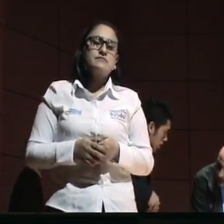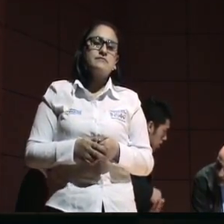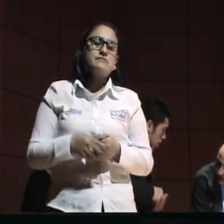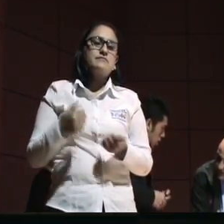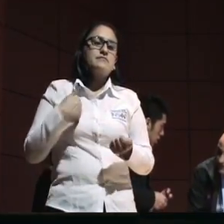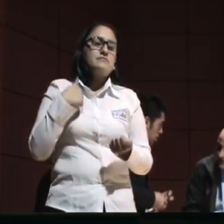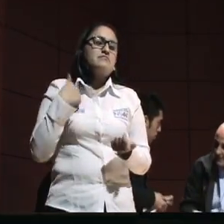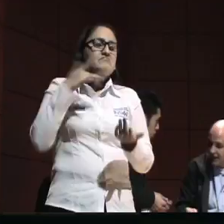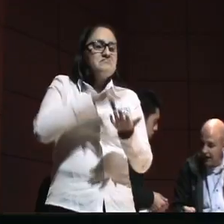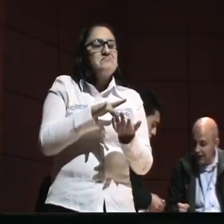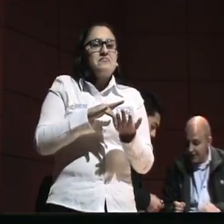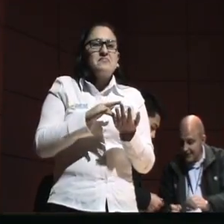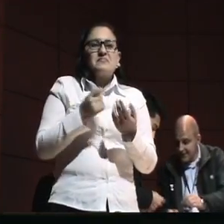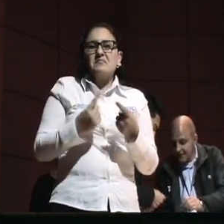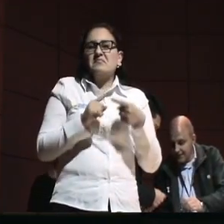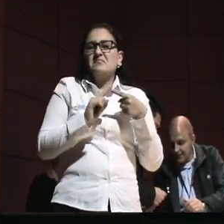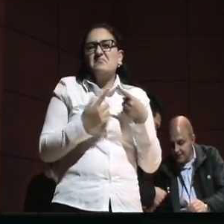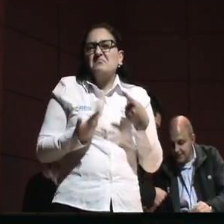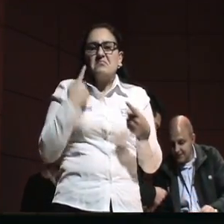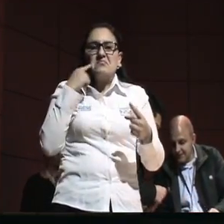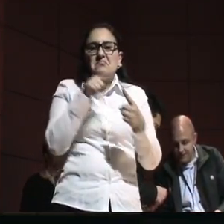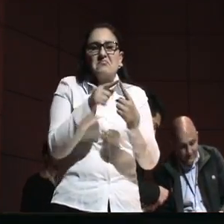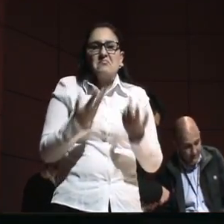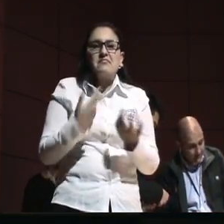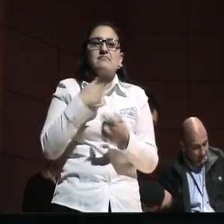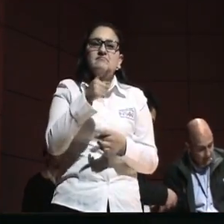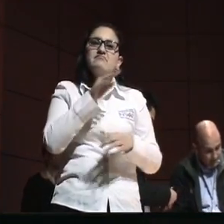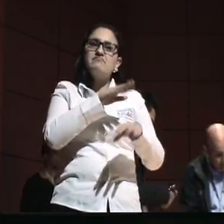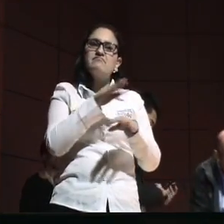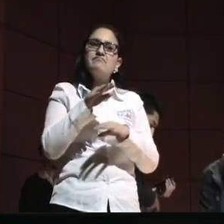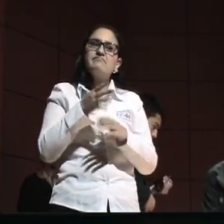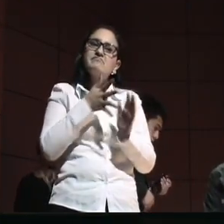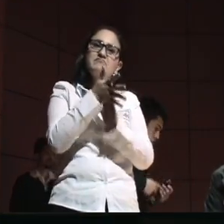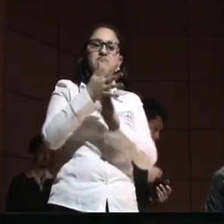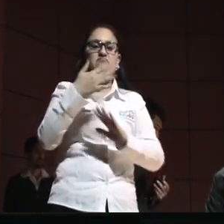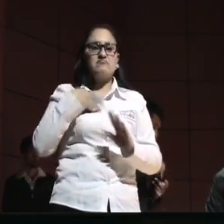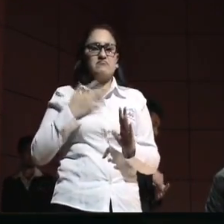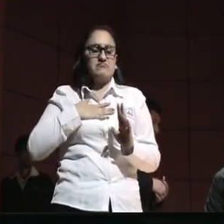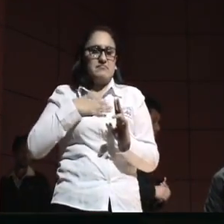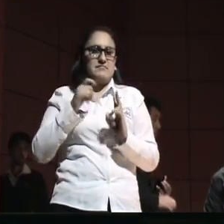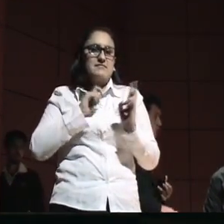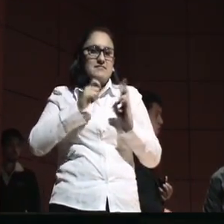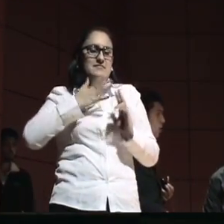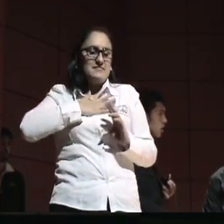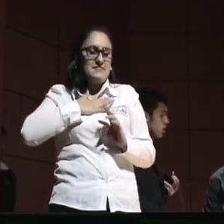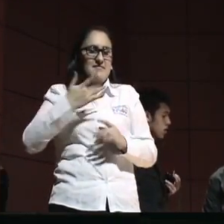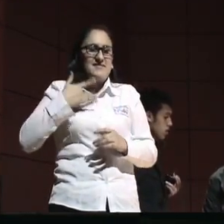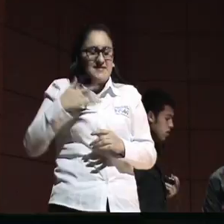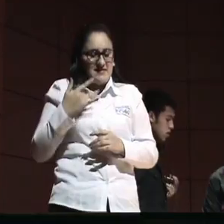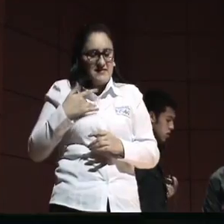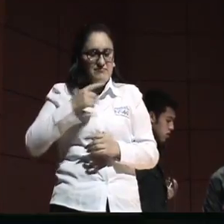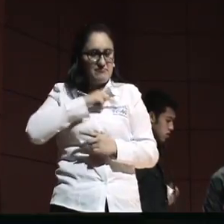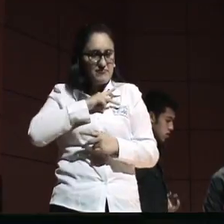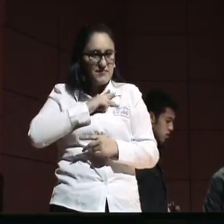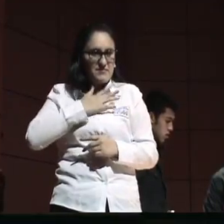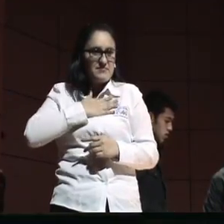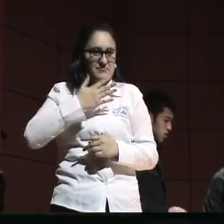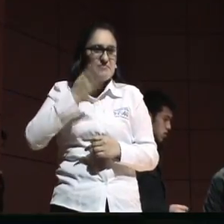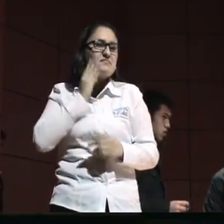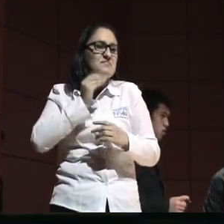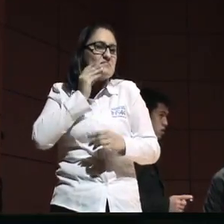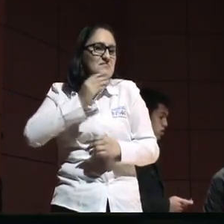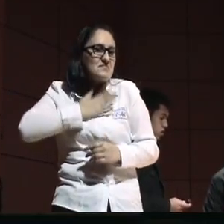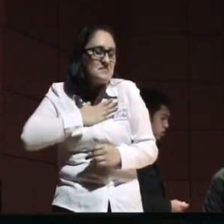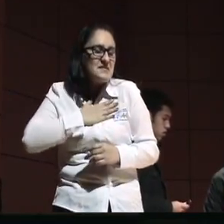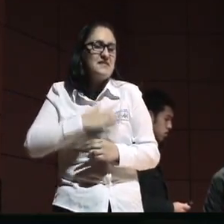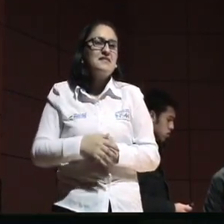vengo primero que todo a hacerles una lectura de que desde los sentires propios, desde